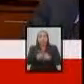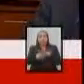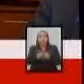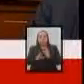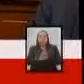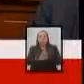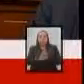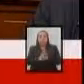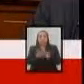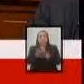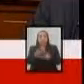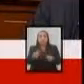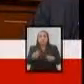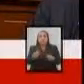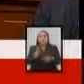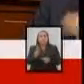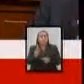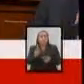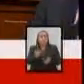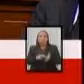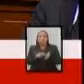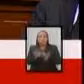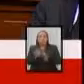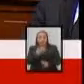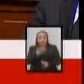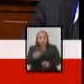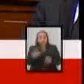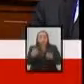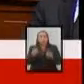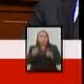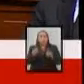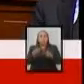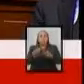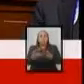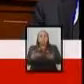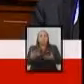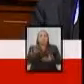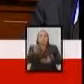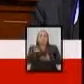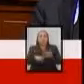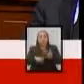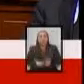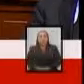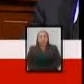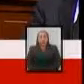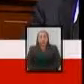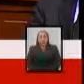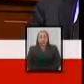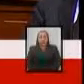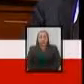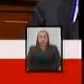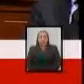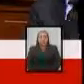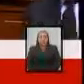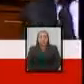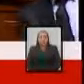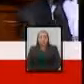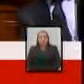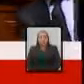ley, disuélvase. No, presidente, tiene que darse alternativas para que después de un